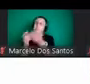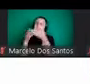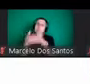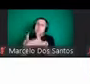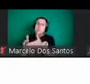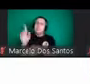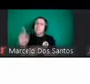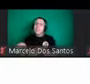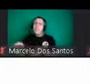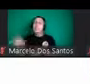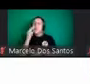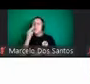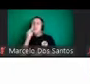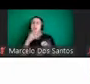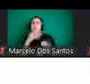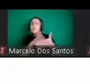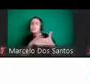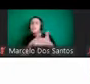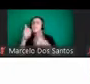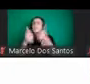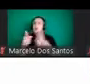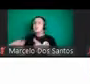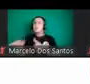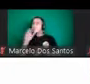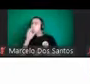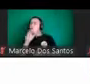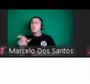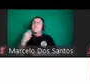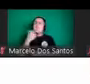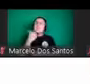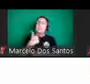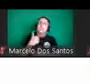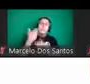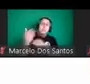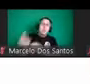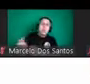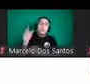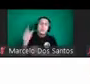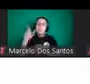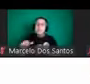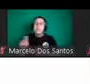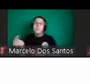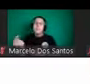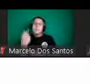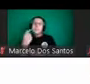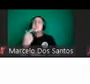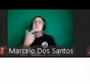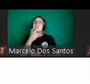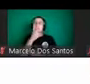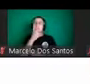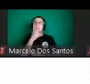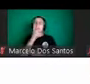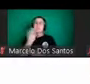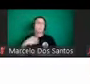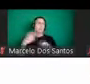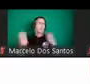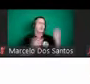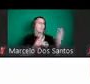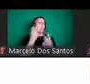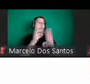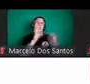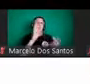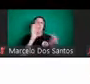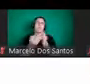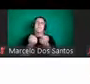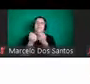¿Dónde tenés problema? ¿Dónde te trancas? Bueno, ¿qué es lo que podemos cambiar? Y construir juntos esos apoyos, ¿verdad? Porque de repente nosotros podemos traer